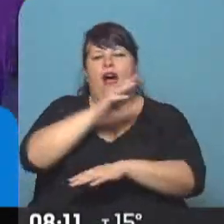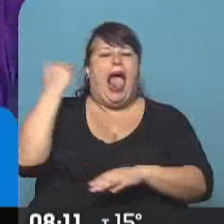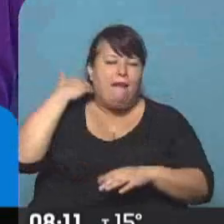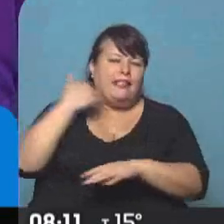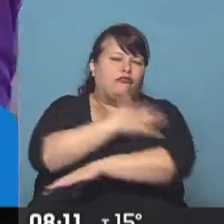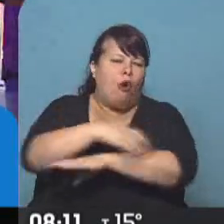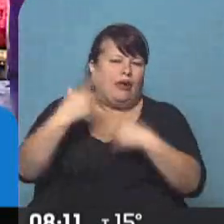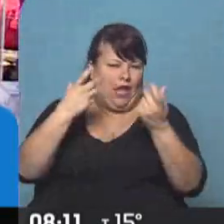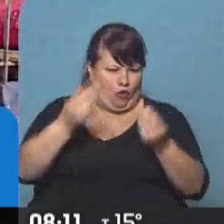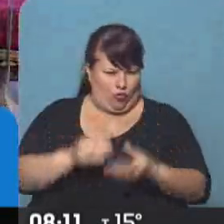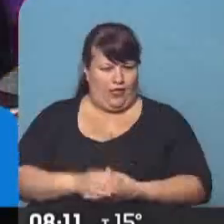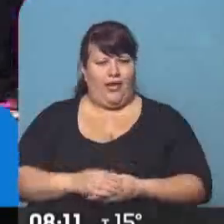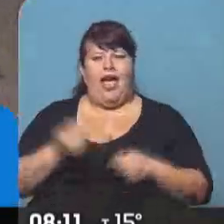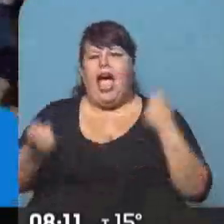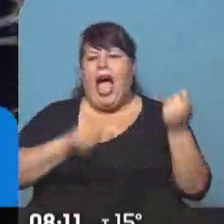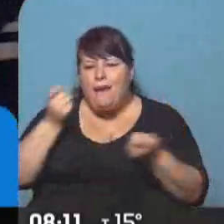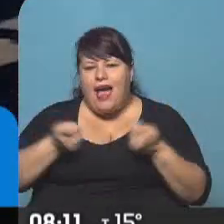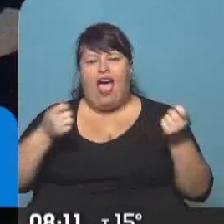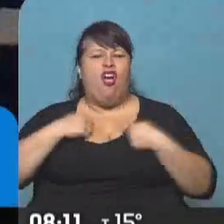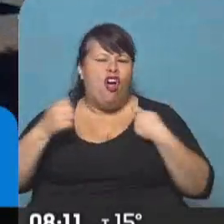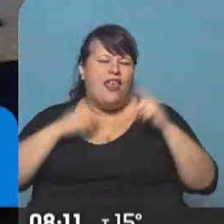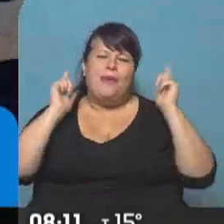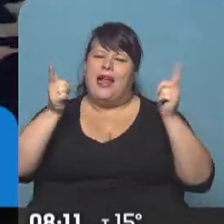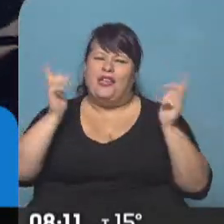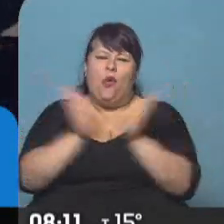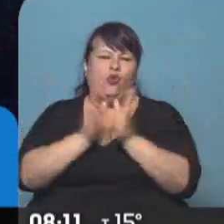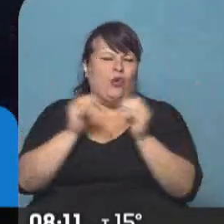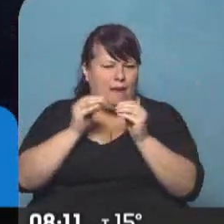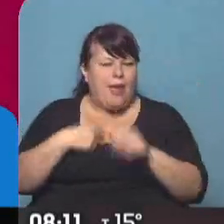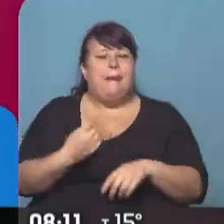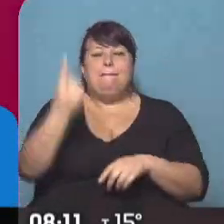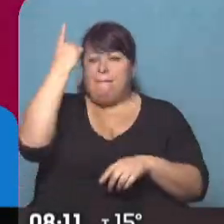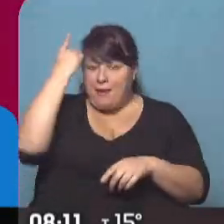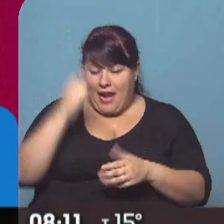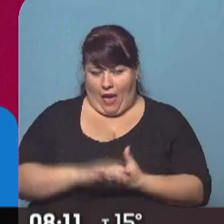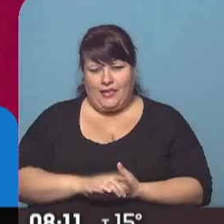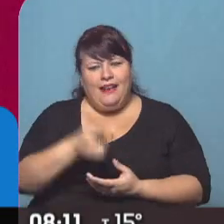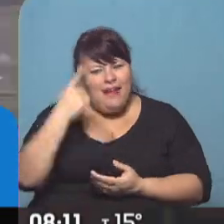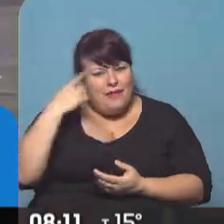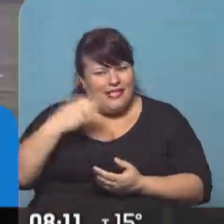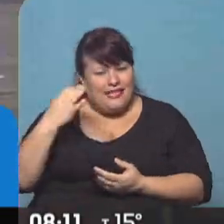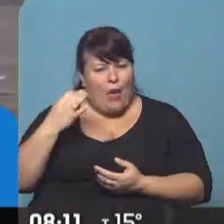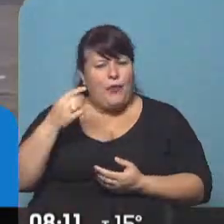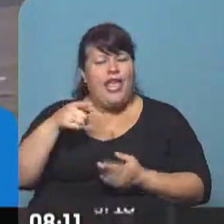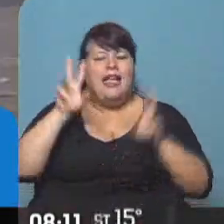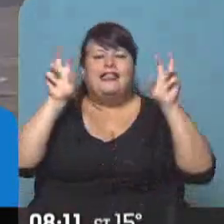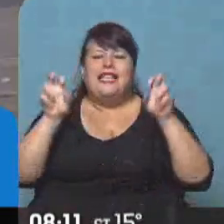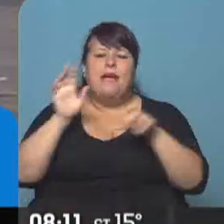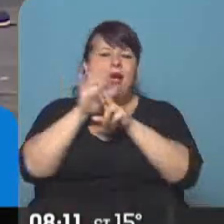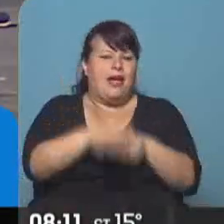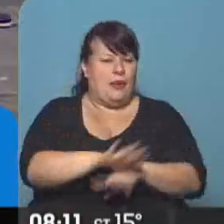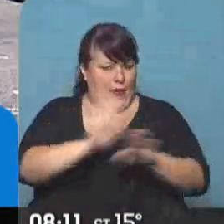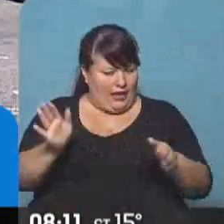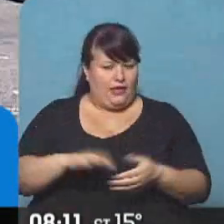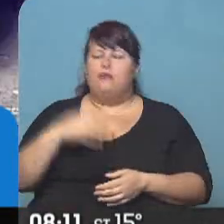que lo necesitan. A bailar, a correr, a divertirme con mis amigas por primera vez. ¿Le parece bien tener el lema de Ni Una